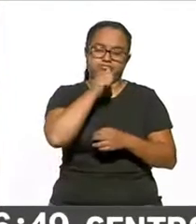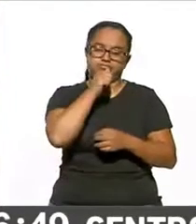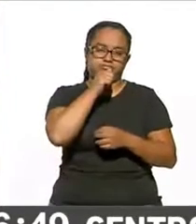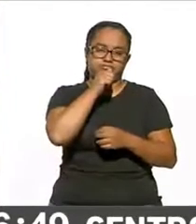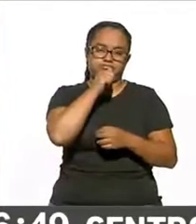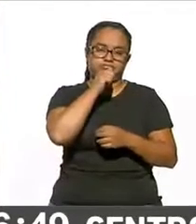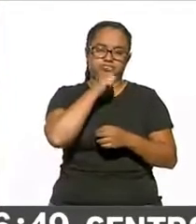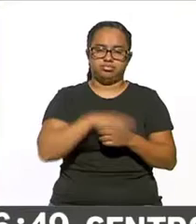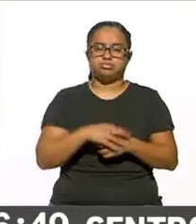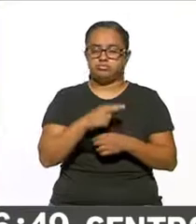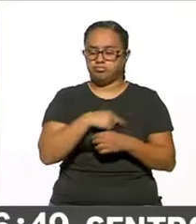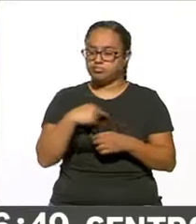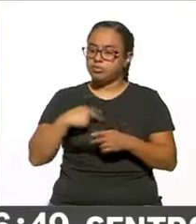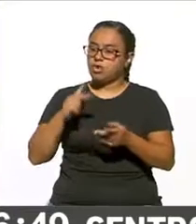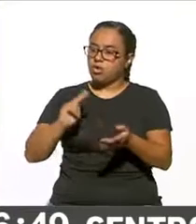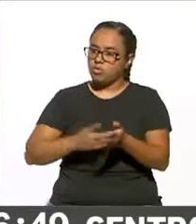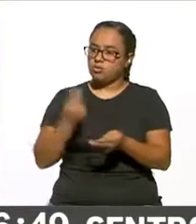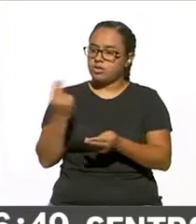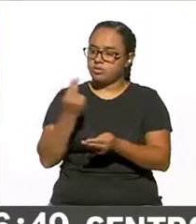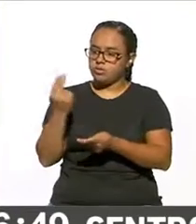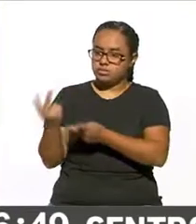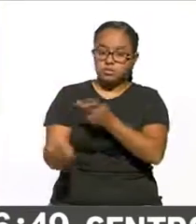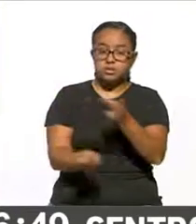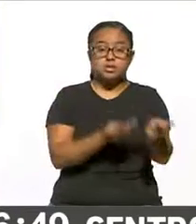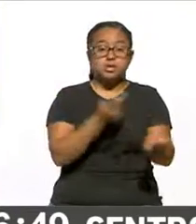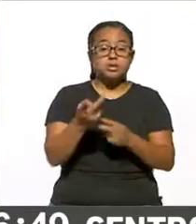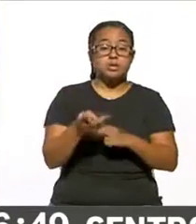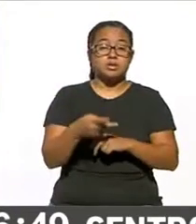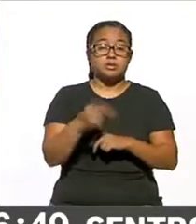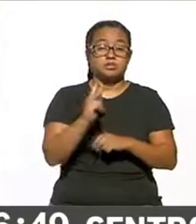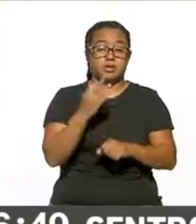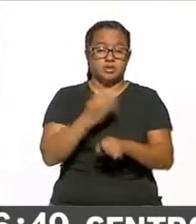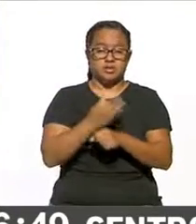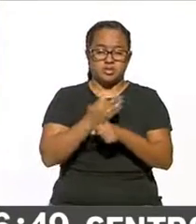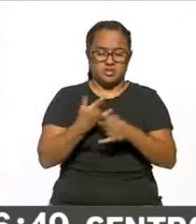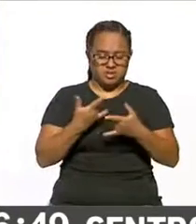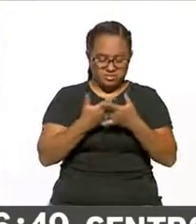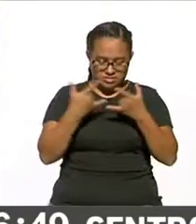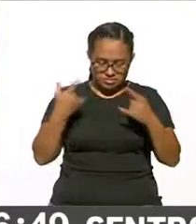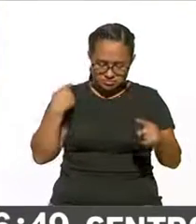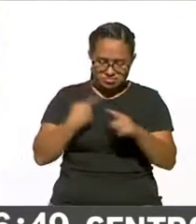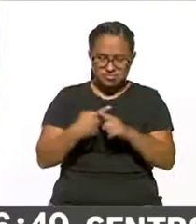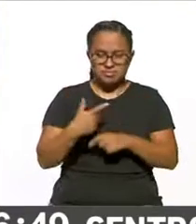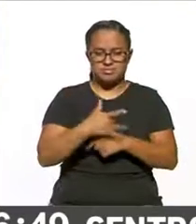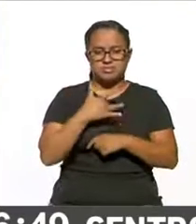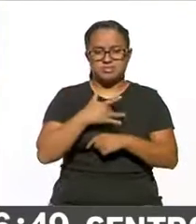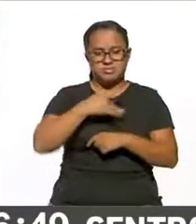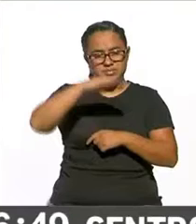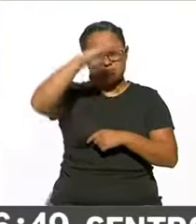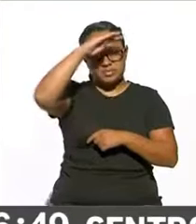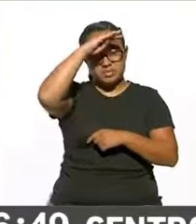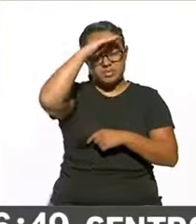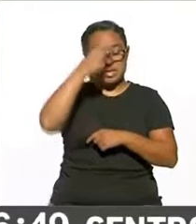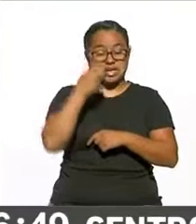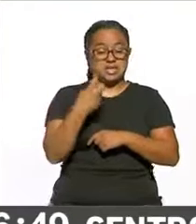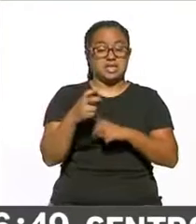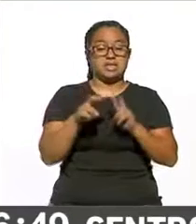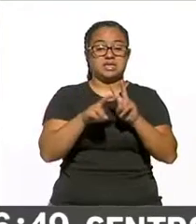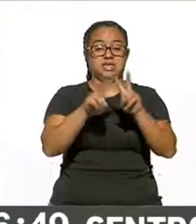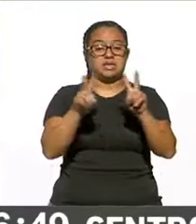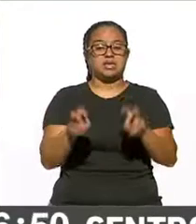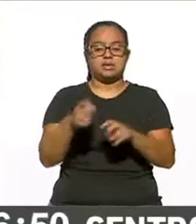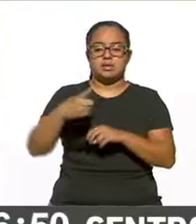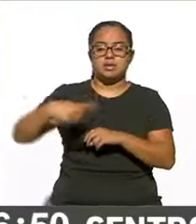a hacer esta pregunta, pero a juzgar por la tendencia histórica da la impresión de que es de estos temas donde la